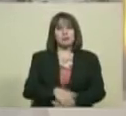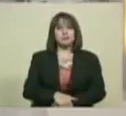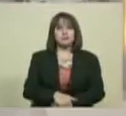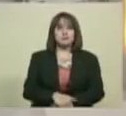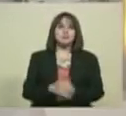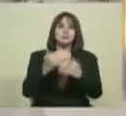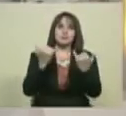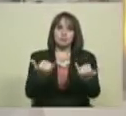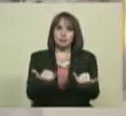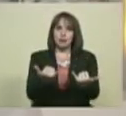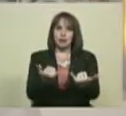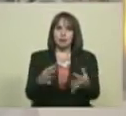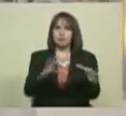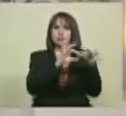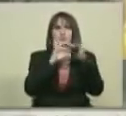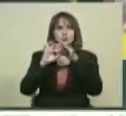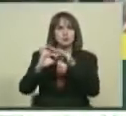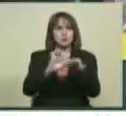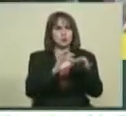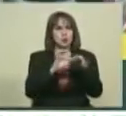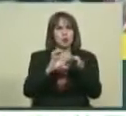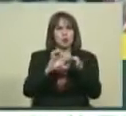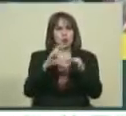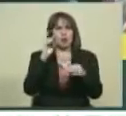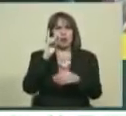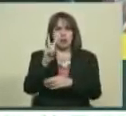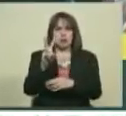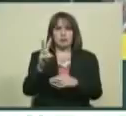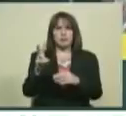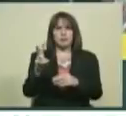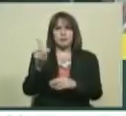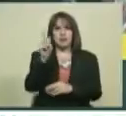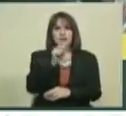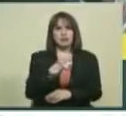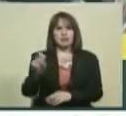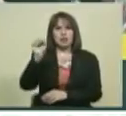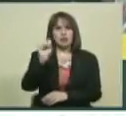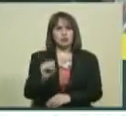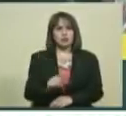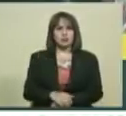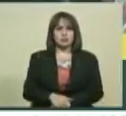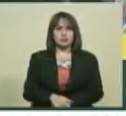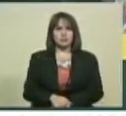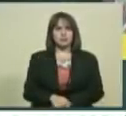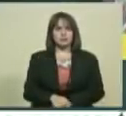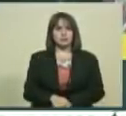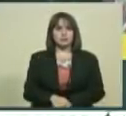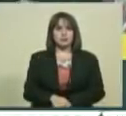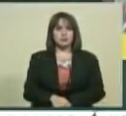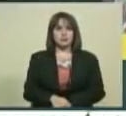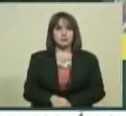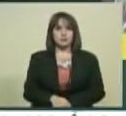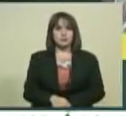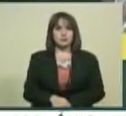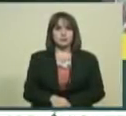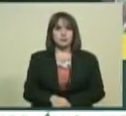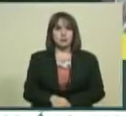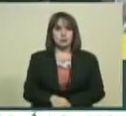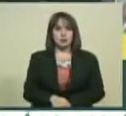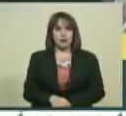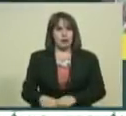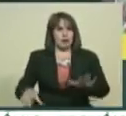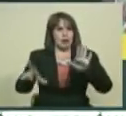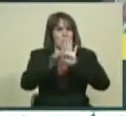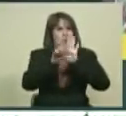De inmediato, amigos, nos enlazamos con nuestra señal hermana Telesur. Las leyes de Kelsen a nivel multilateral, debería estar